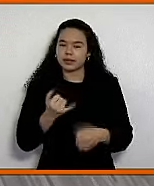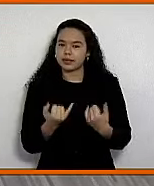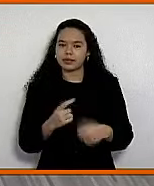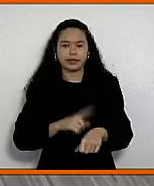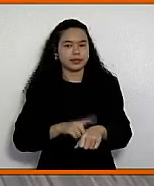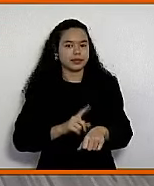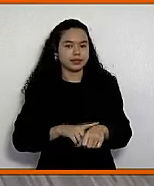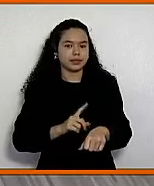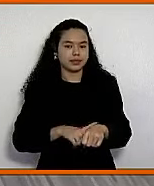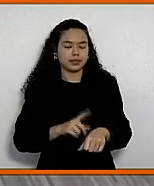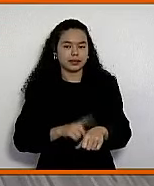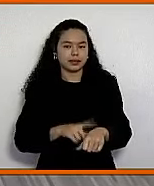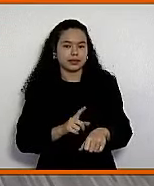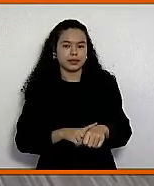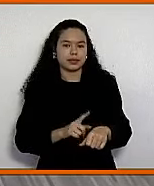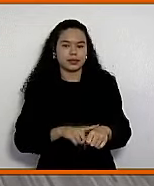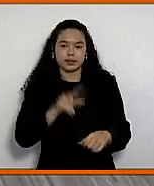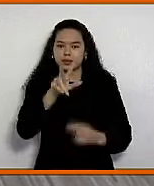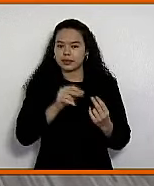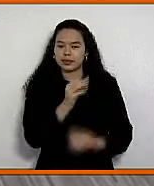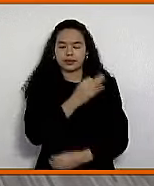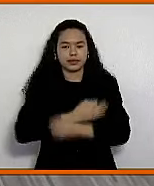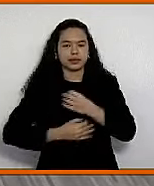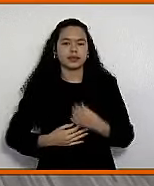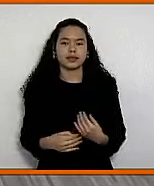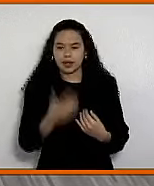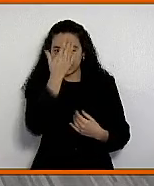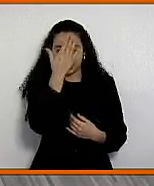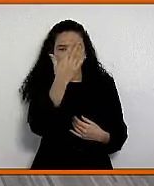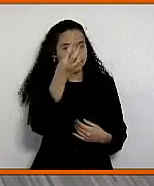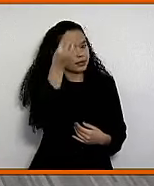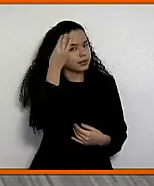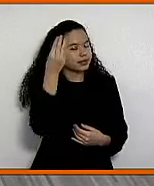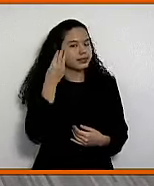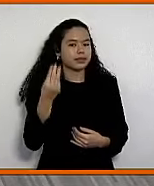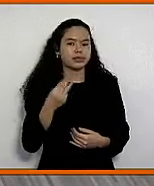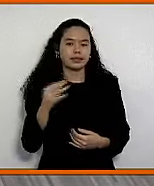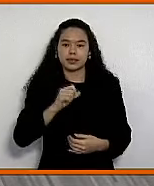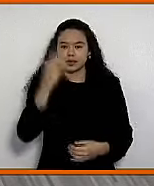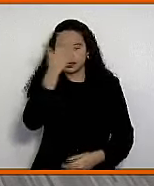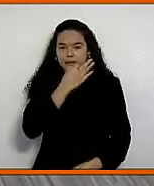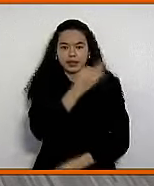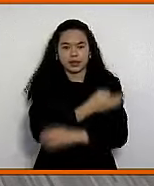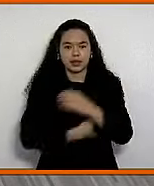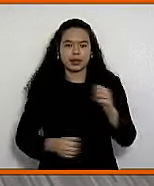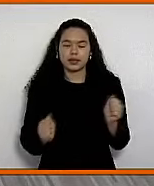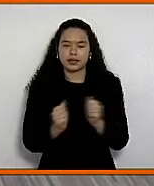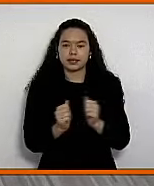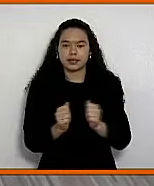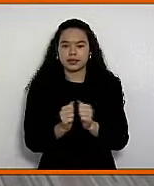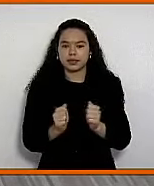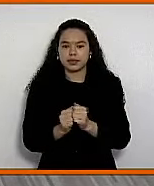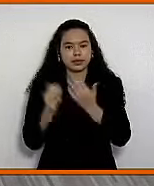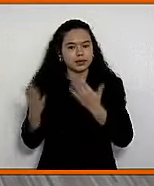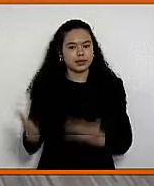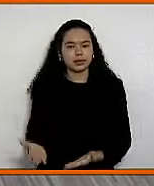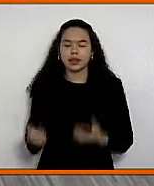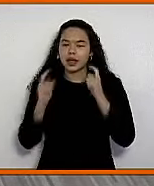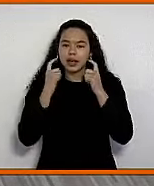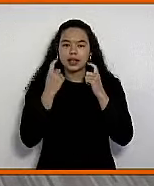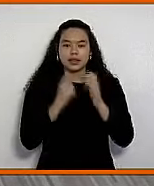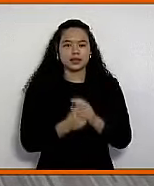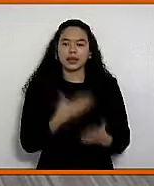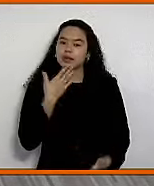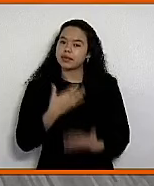reloj marque en este momento, las 3 en punto de la tarde, te saluda Madeline Escobar y en esta linda tarde me encuentro con la compañía de